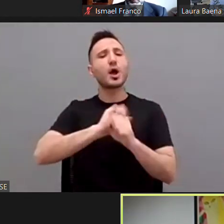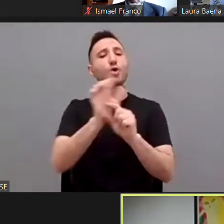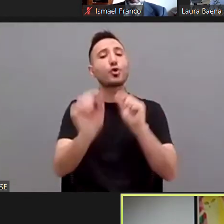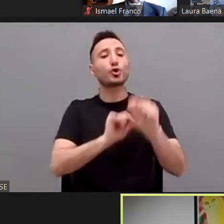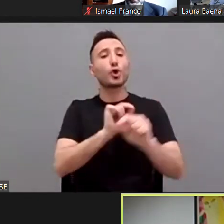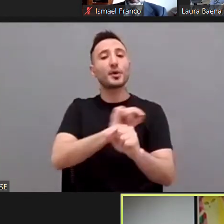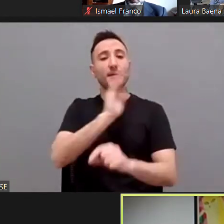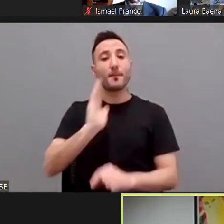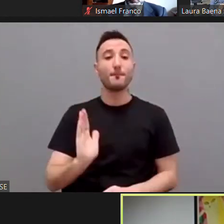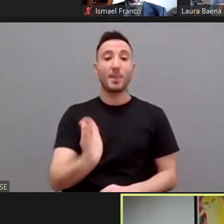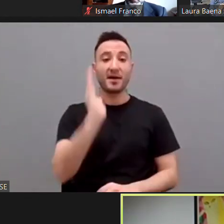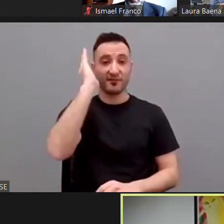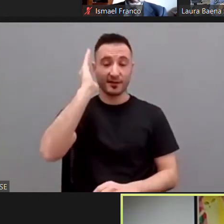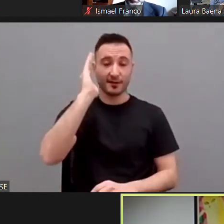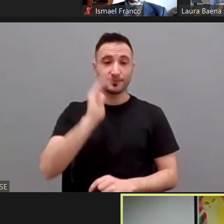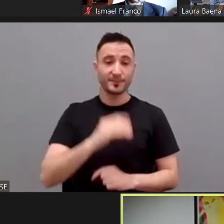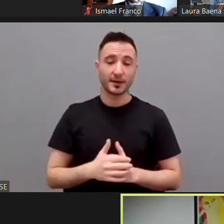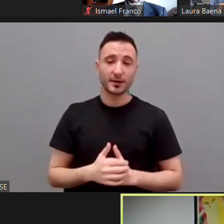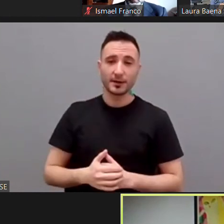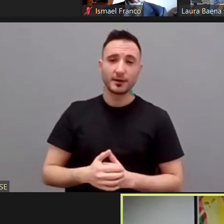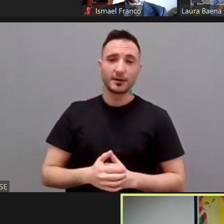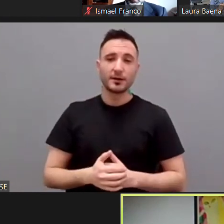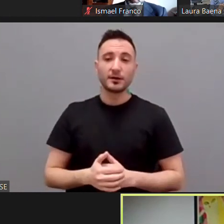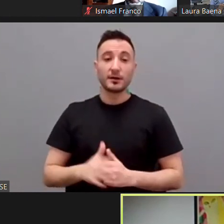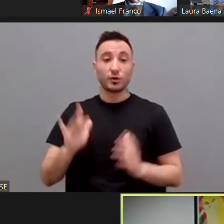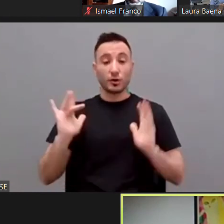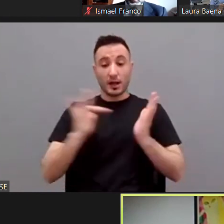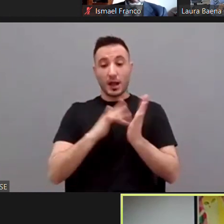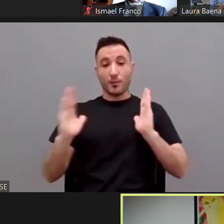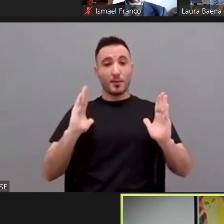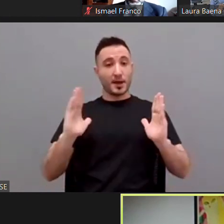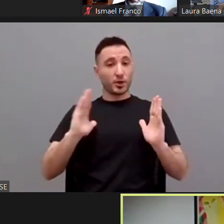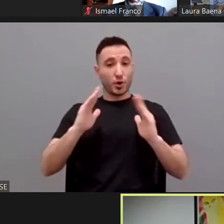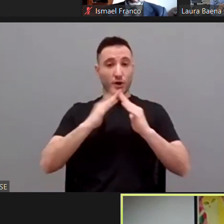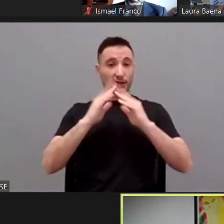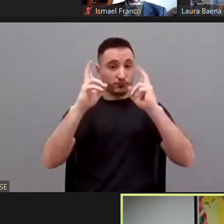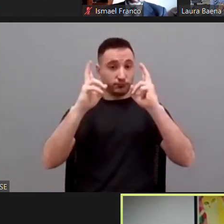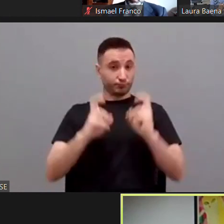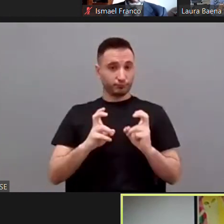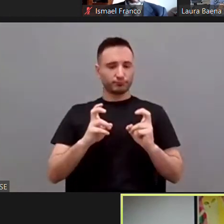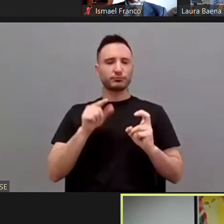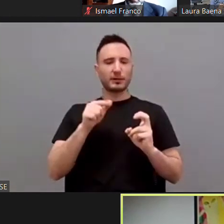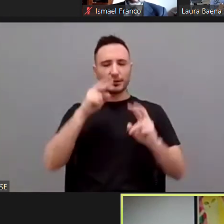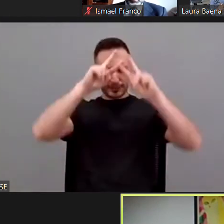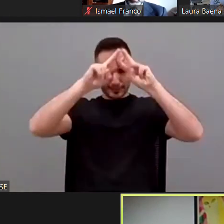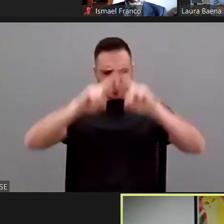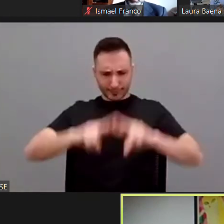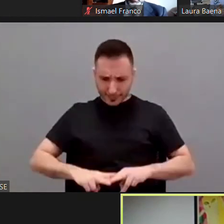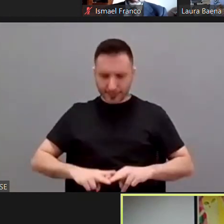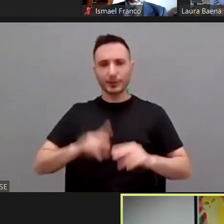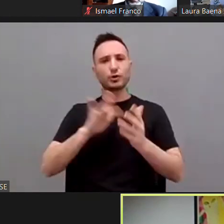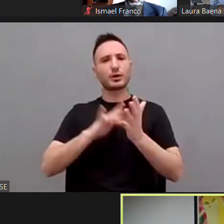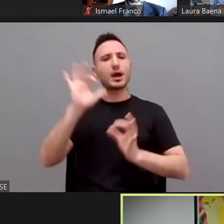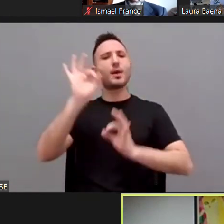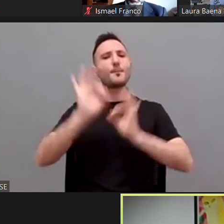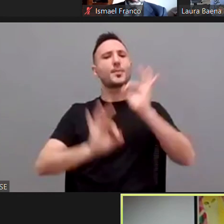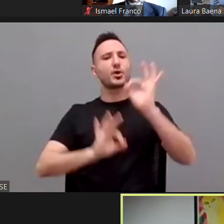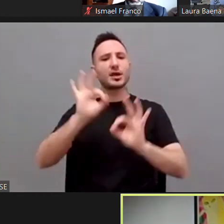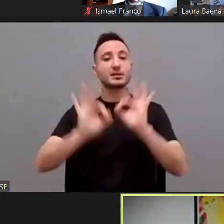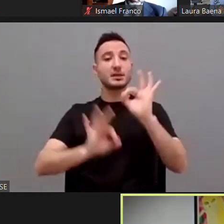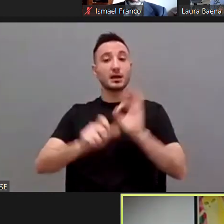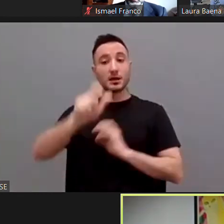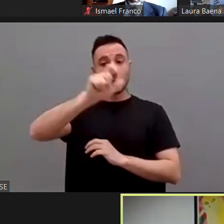pleno confinamiento y vimos también que un porcentaje muy alto de las personas que